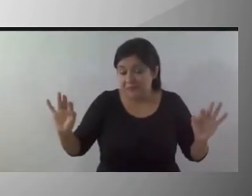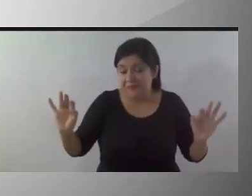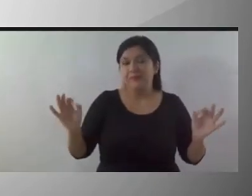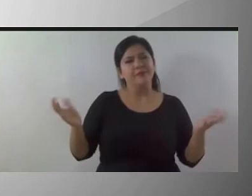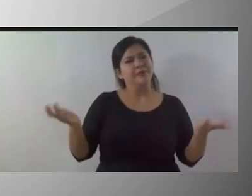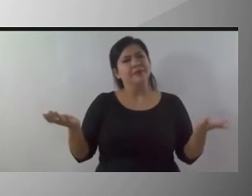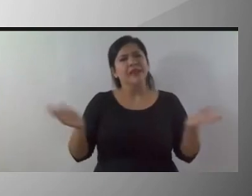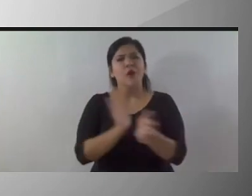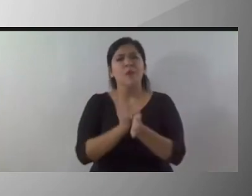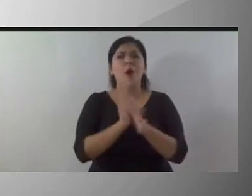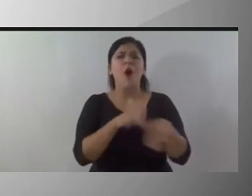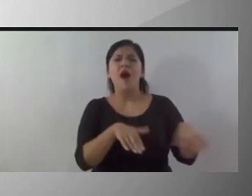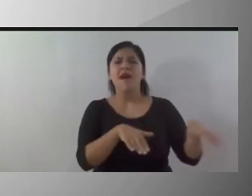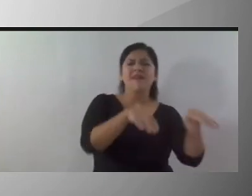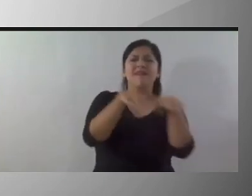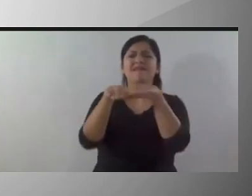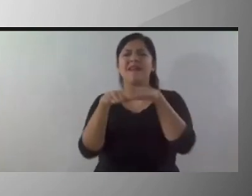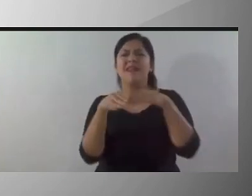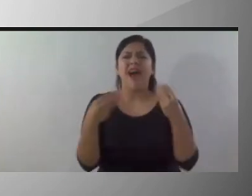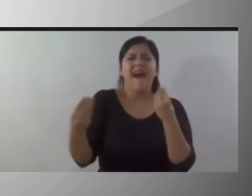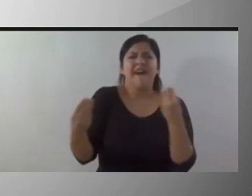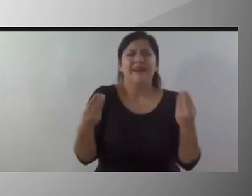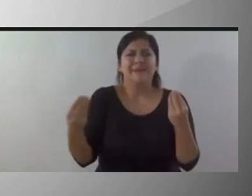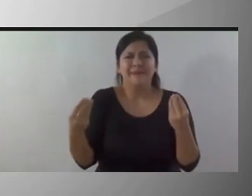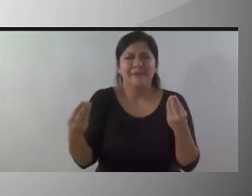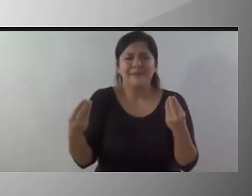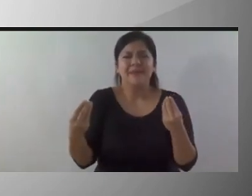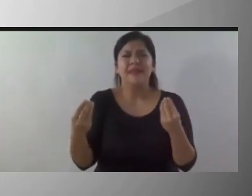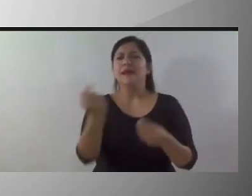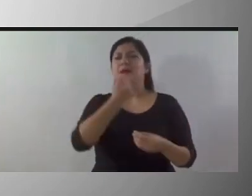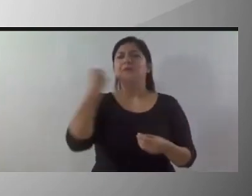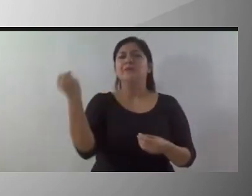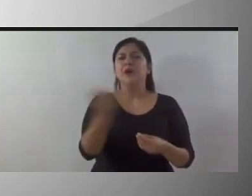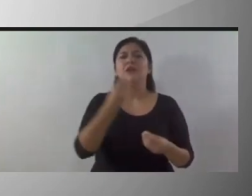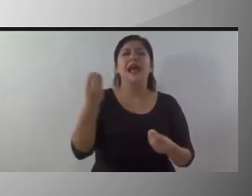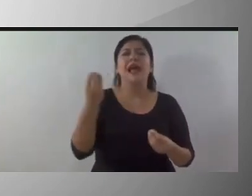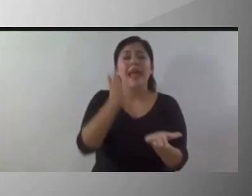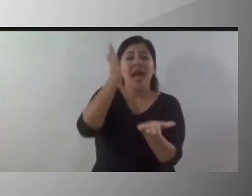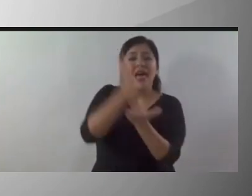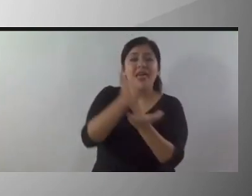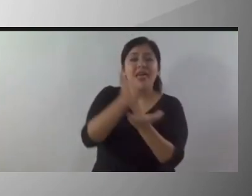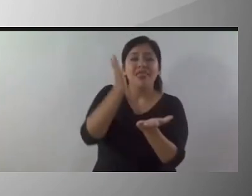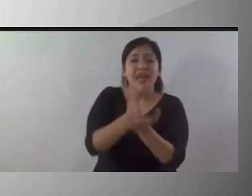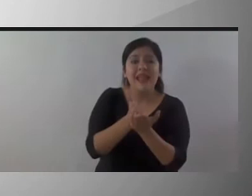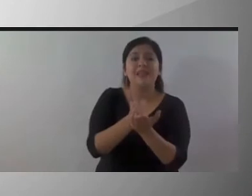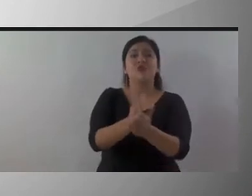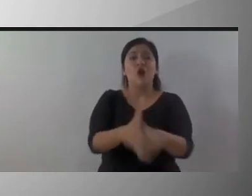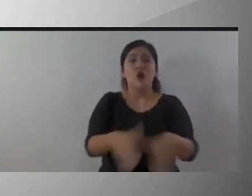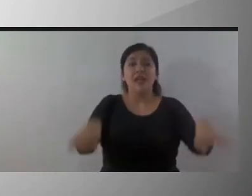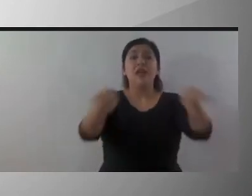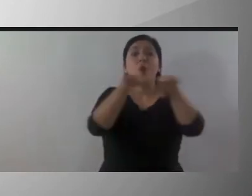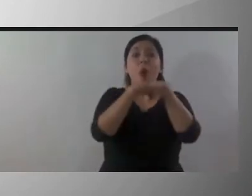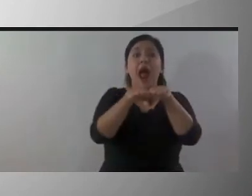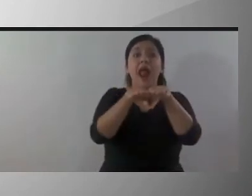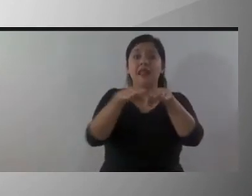hablaba Mauro estaba establecido, sino que la igualdad pasa por tener los mismos derechos a ser